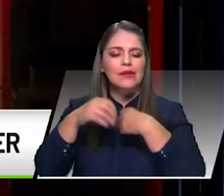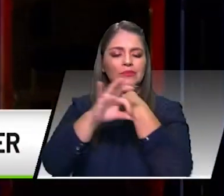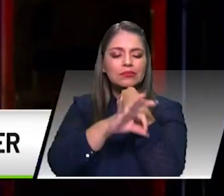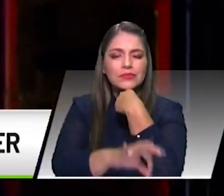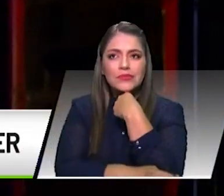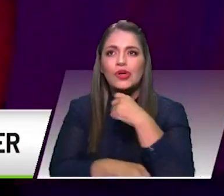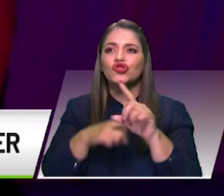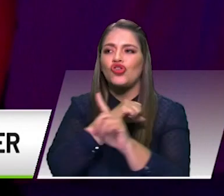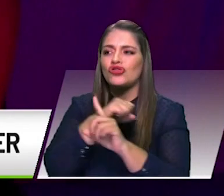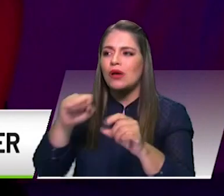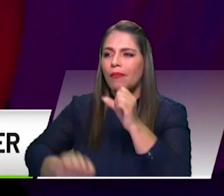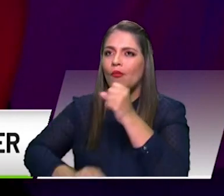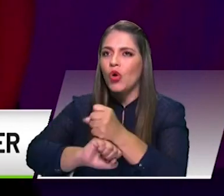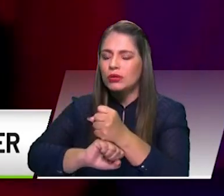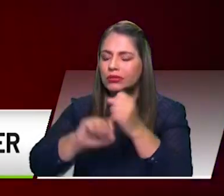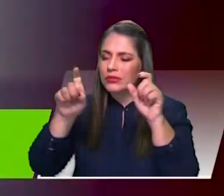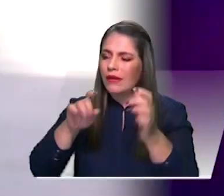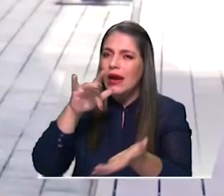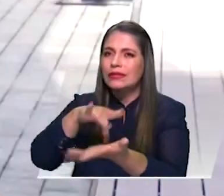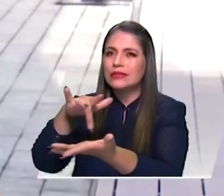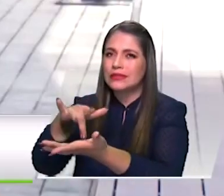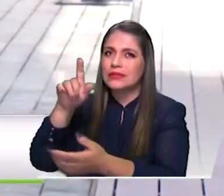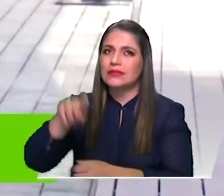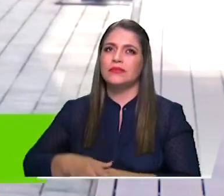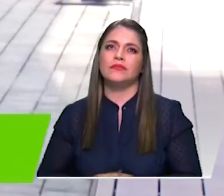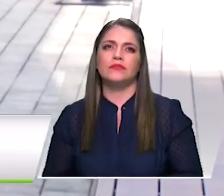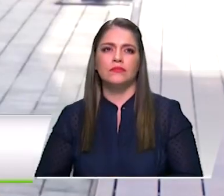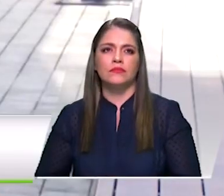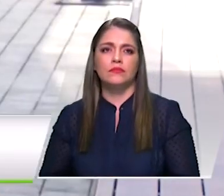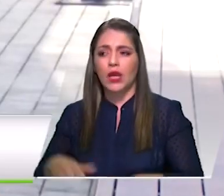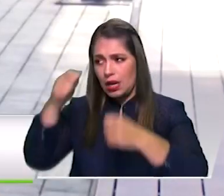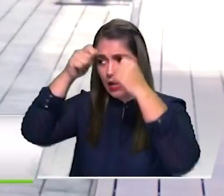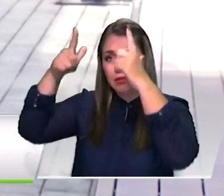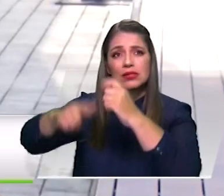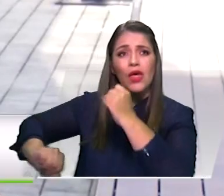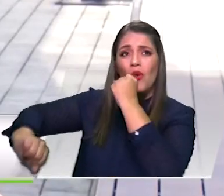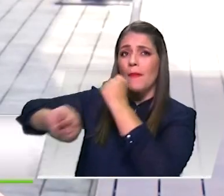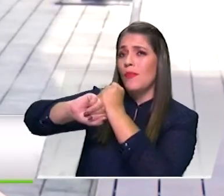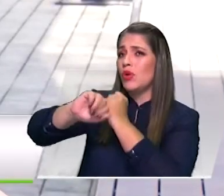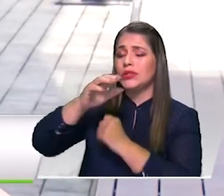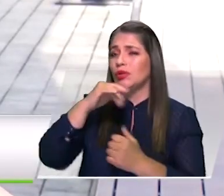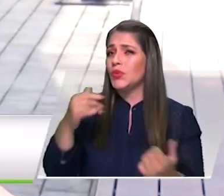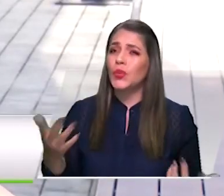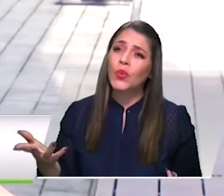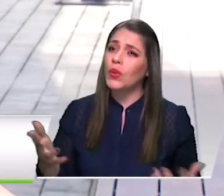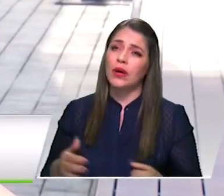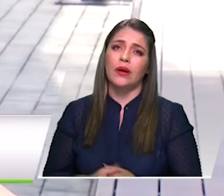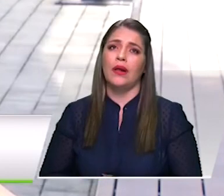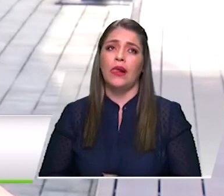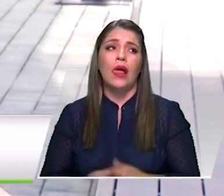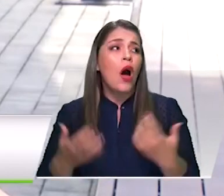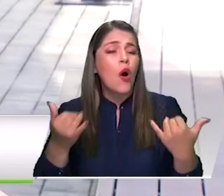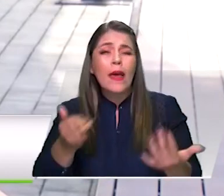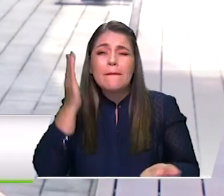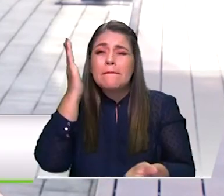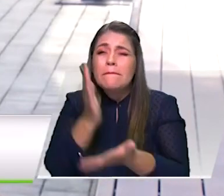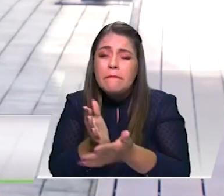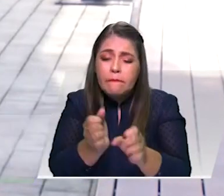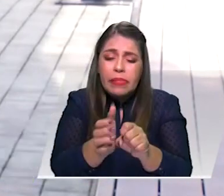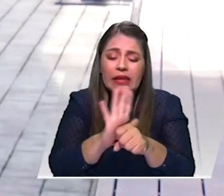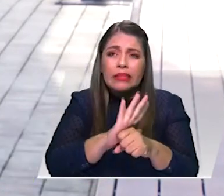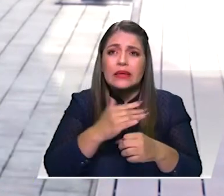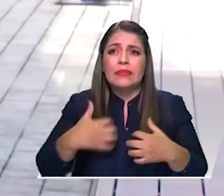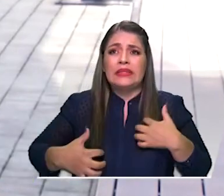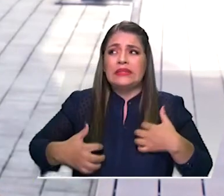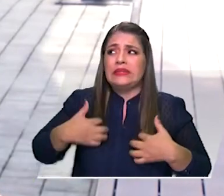sociológico que se debe visitar. El apoyo oficial no está. Y por supuesto, el problema de la pandemia crea cierta inseguridad,